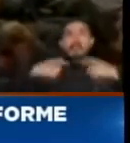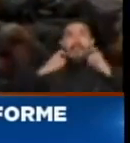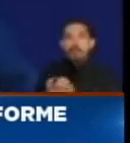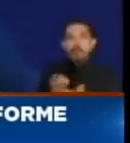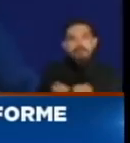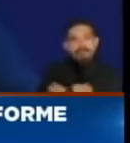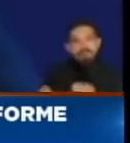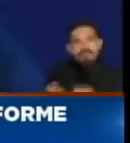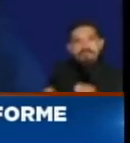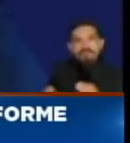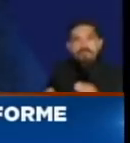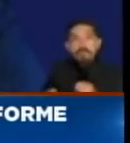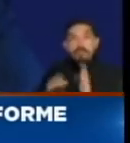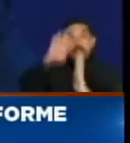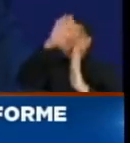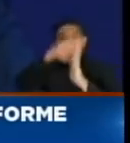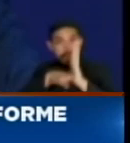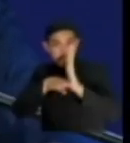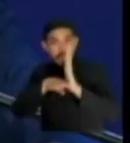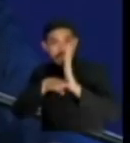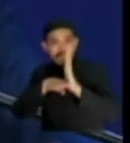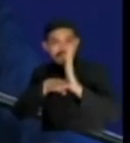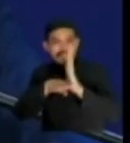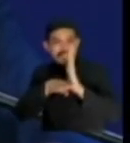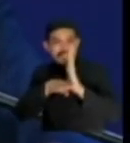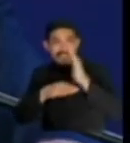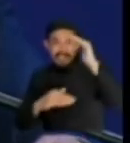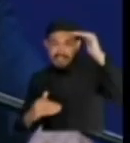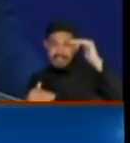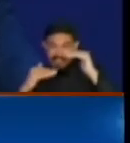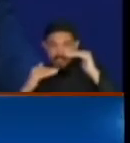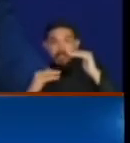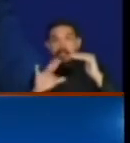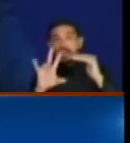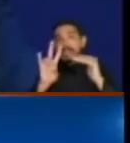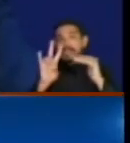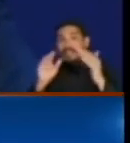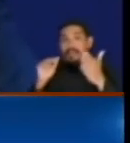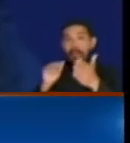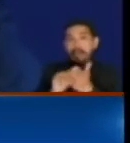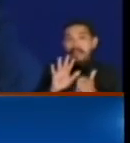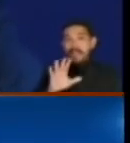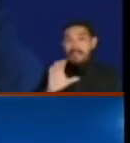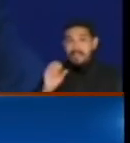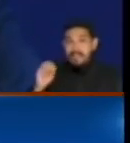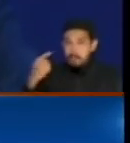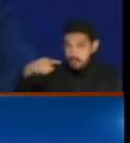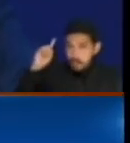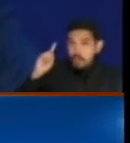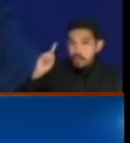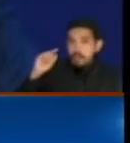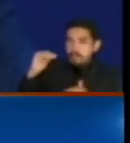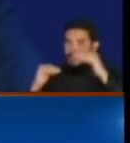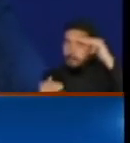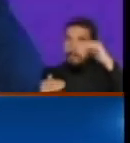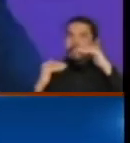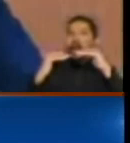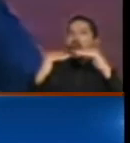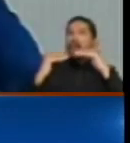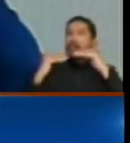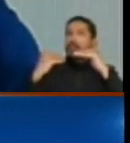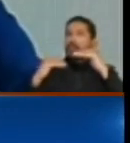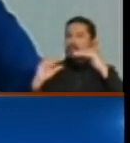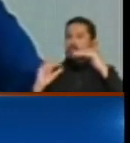fiscal. Redujimos el déficit fiscal de 7.500 millones a bastante